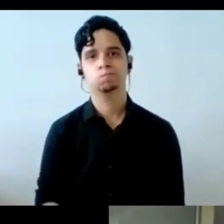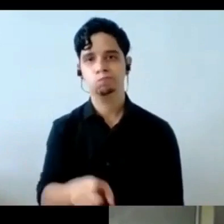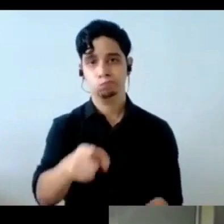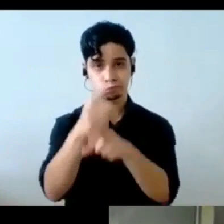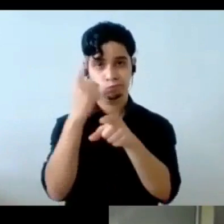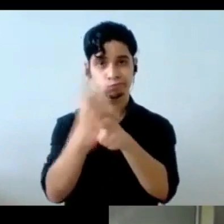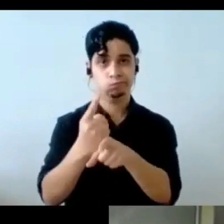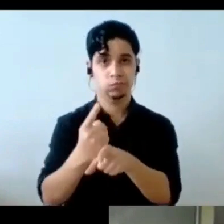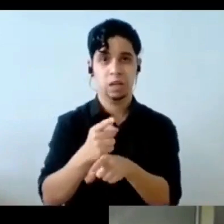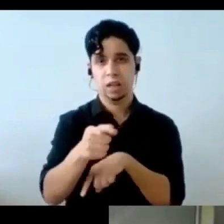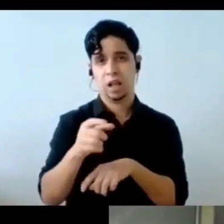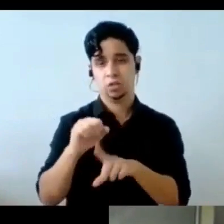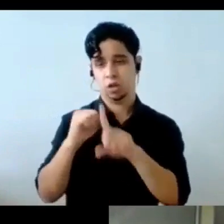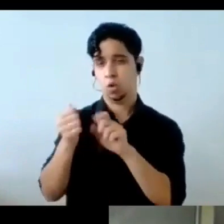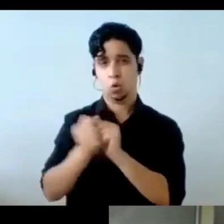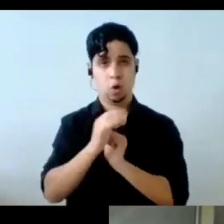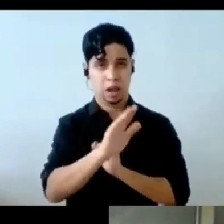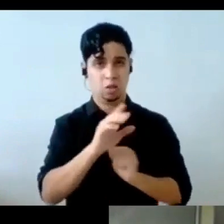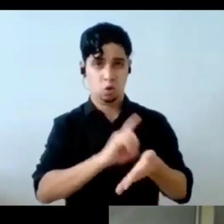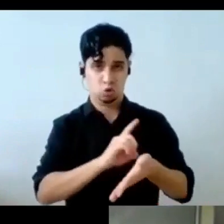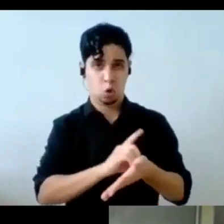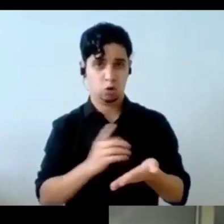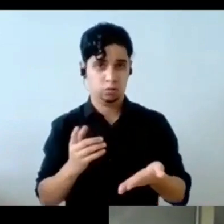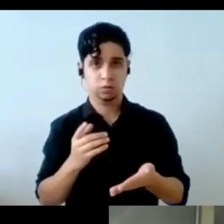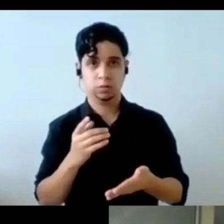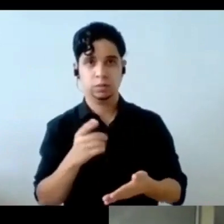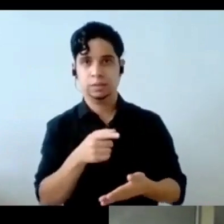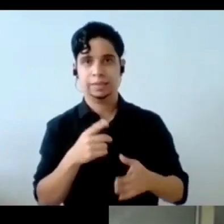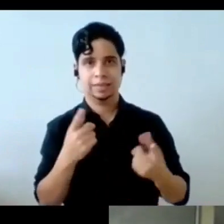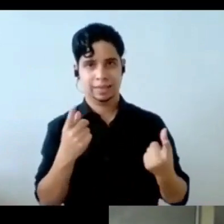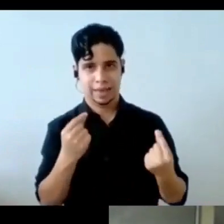la situación con él es que pues lo sacan